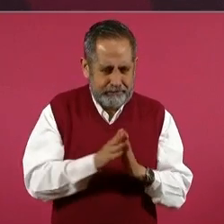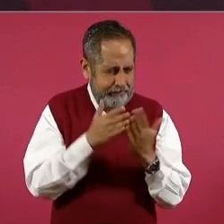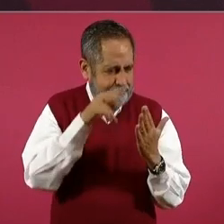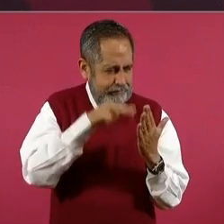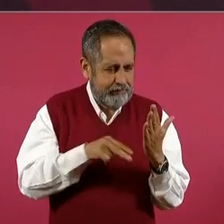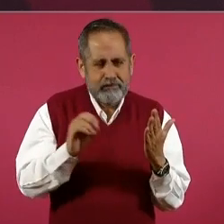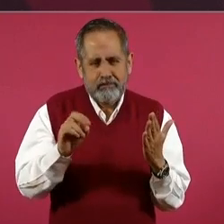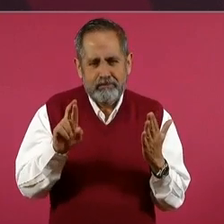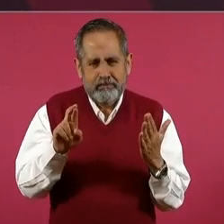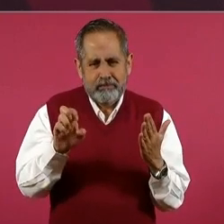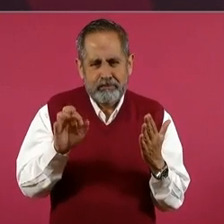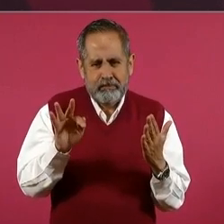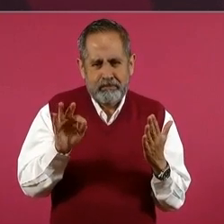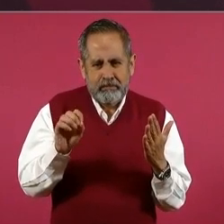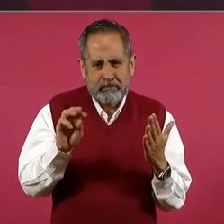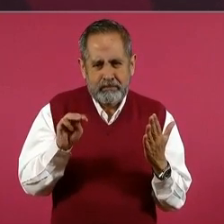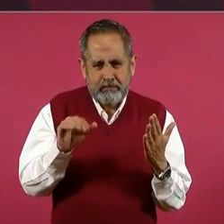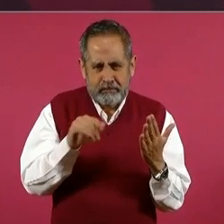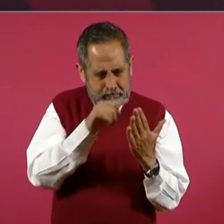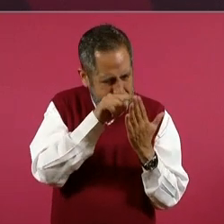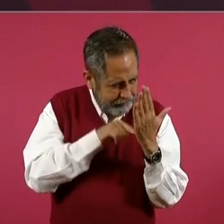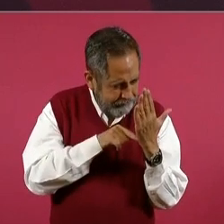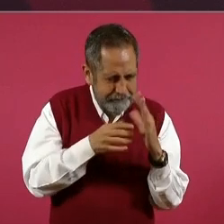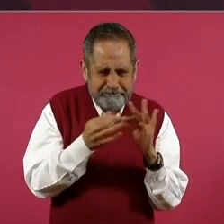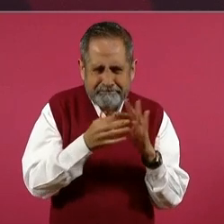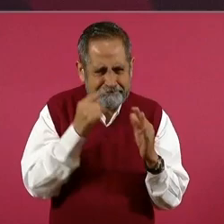o El Reforma.